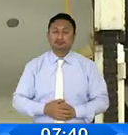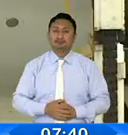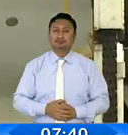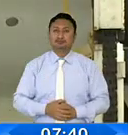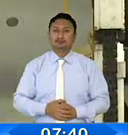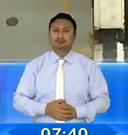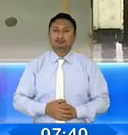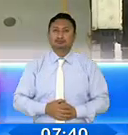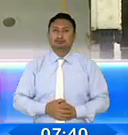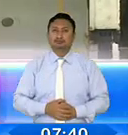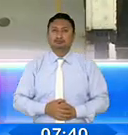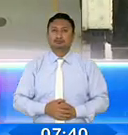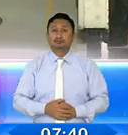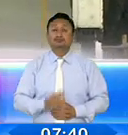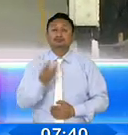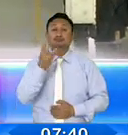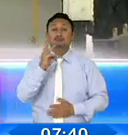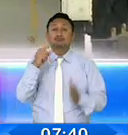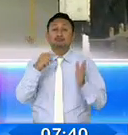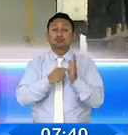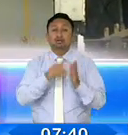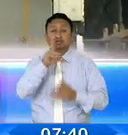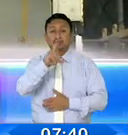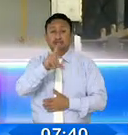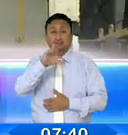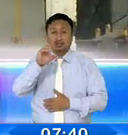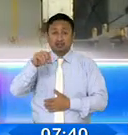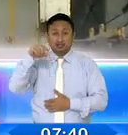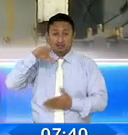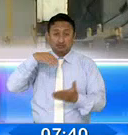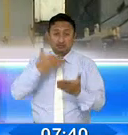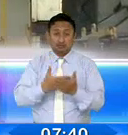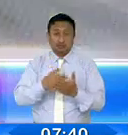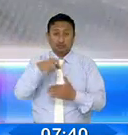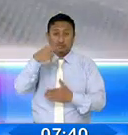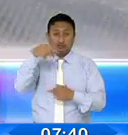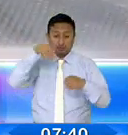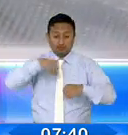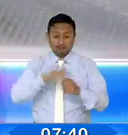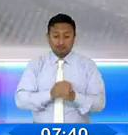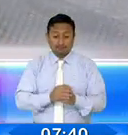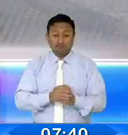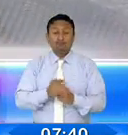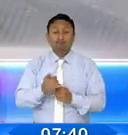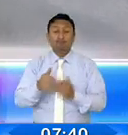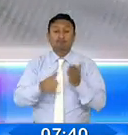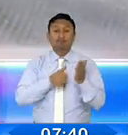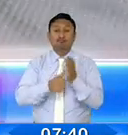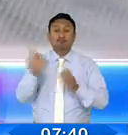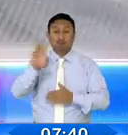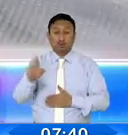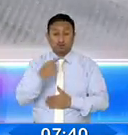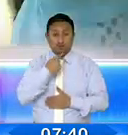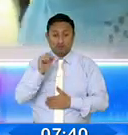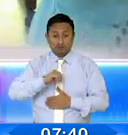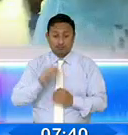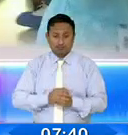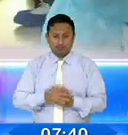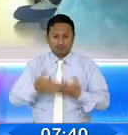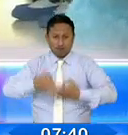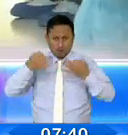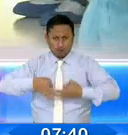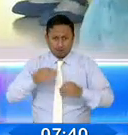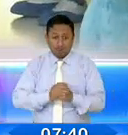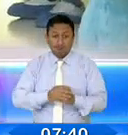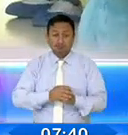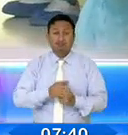De las 16.300 dosis que llegarán al país en los próximos días, asegura la cartera de salud, se tendrá garantizada la vacunación del 100% de